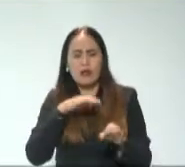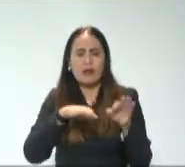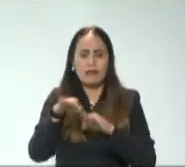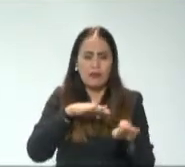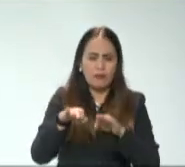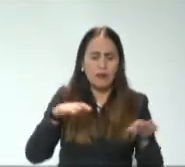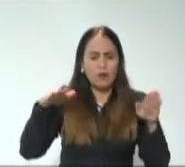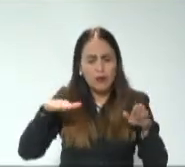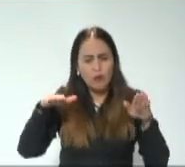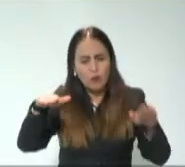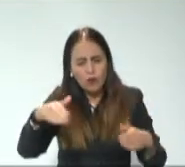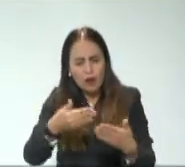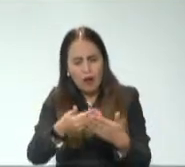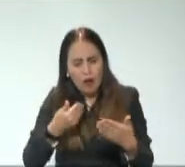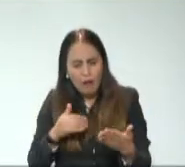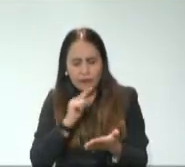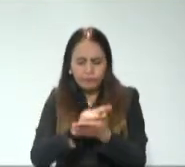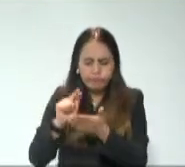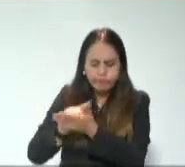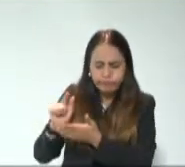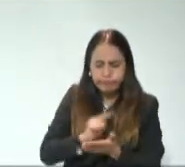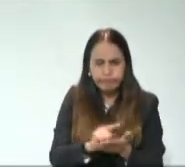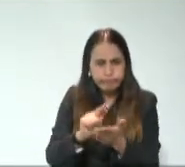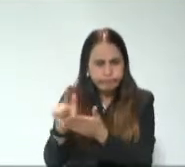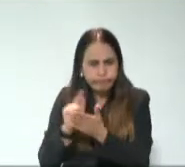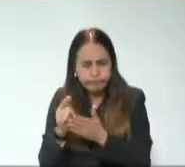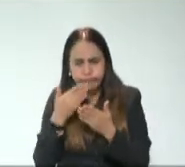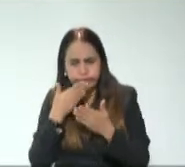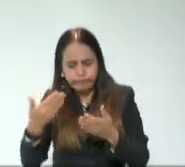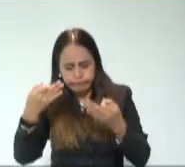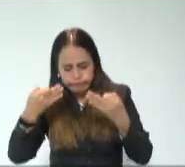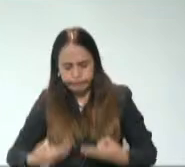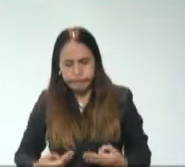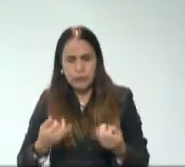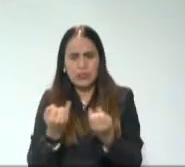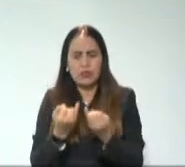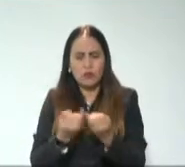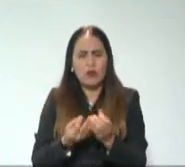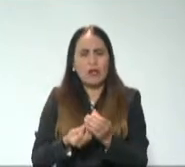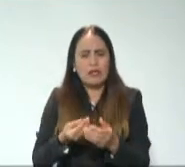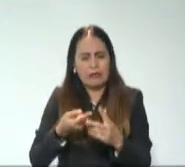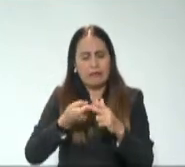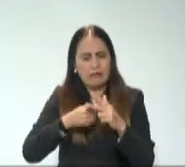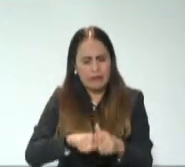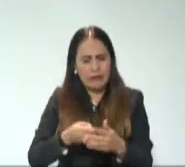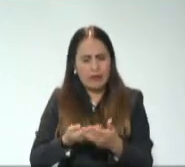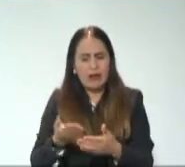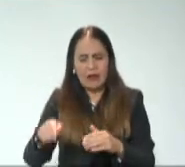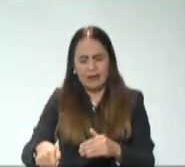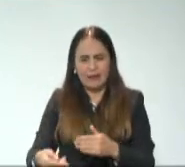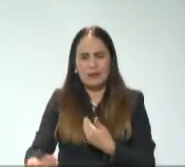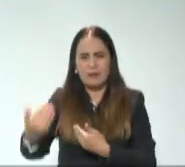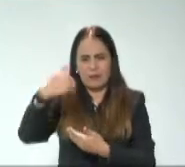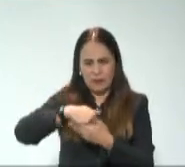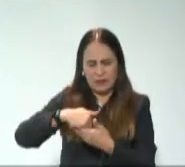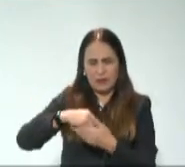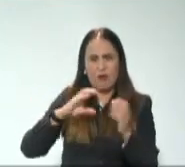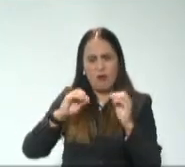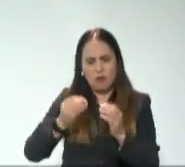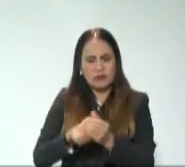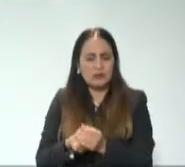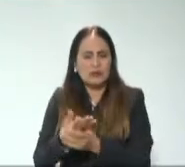aeropuertos así como la suspensión o restricción en la entrada y salida de su territorio de algunas regiones del